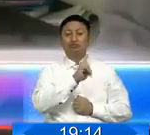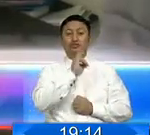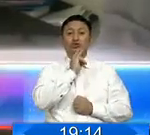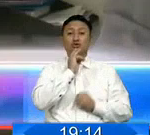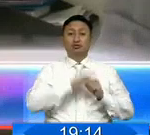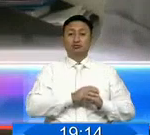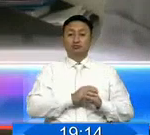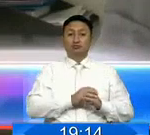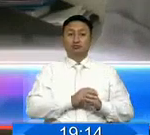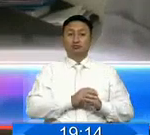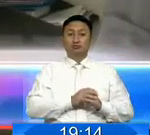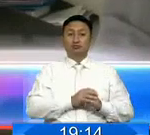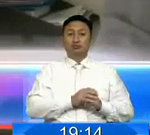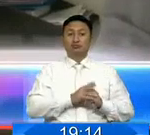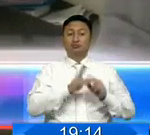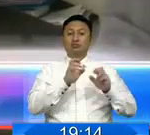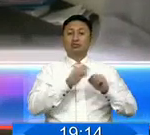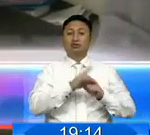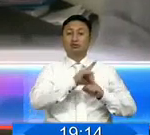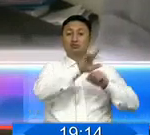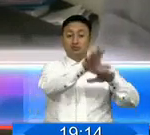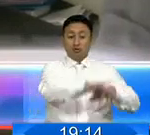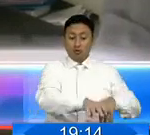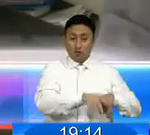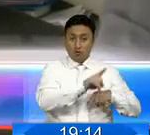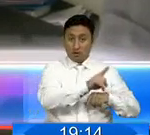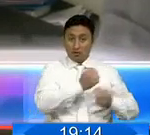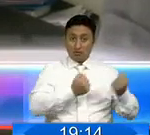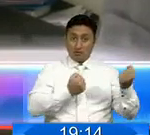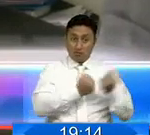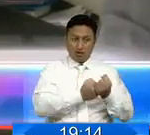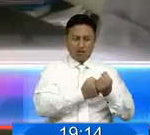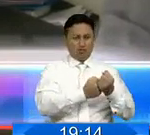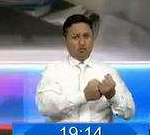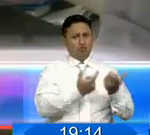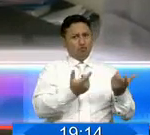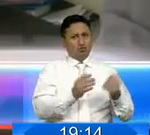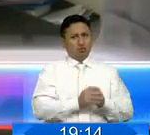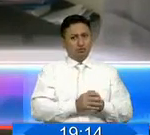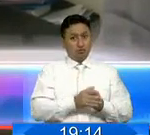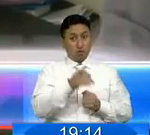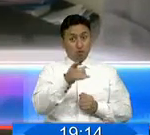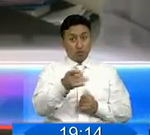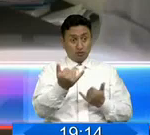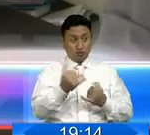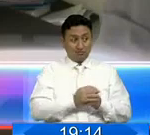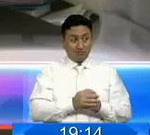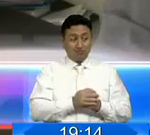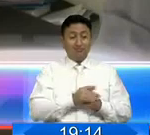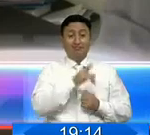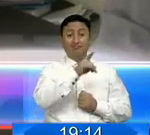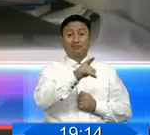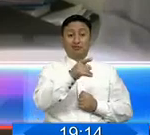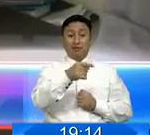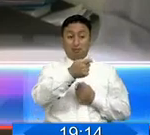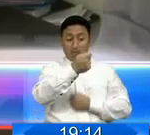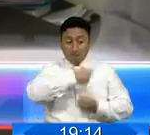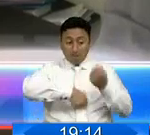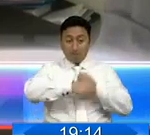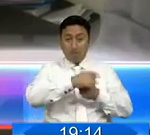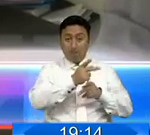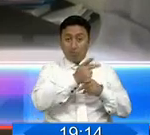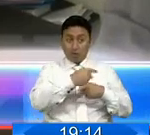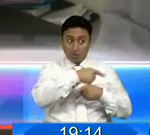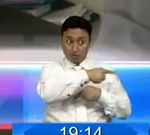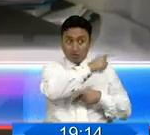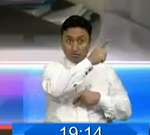altos sobre su agricultura. Por lo tanto, usted indudablemente va a poner en riesgo ciertos factores de